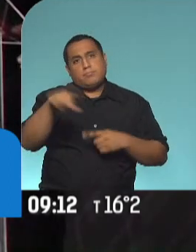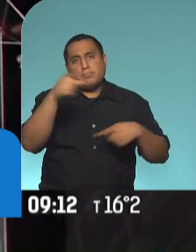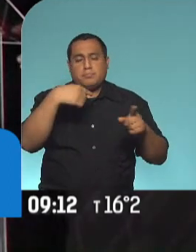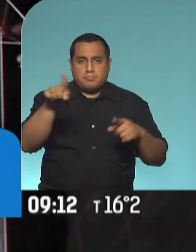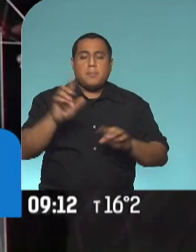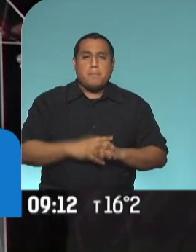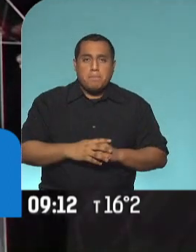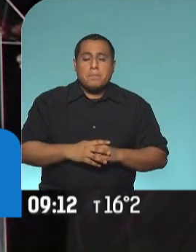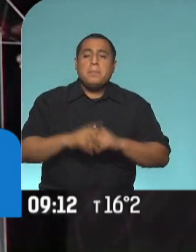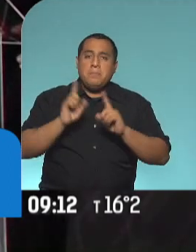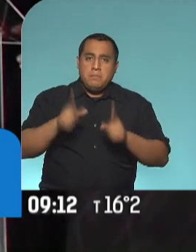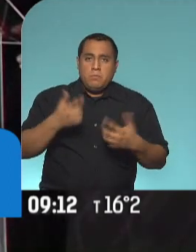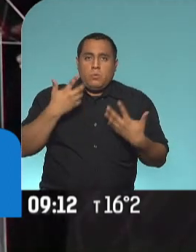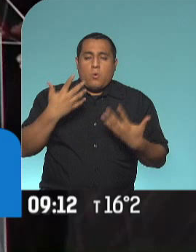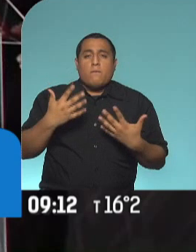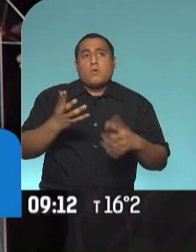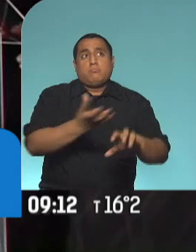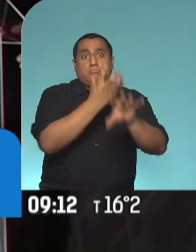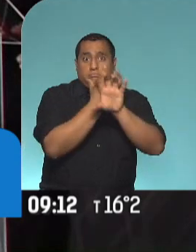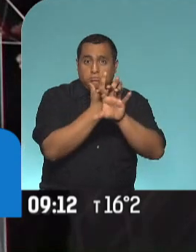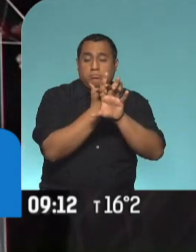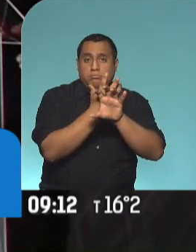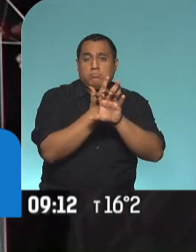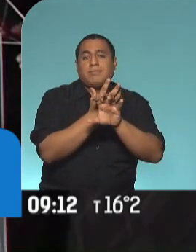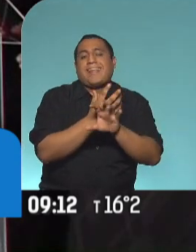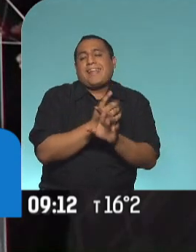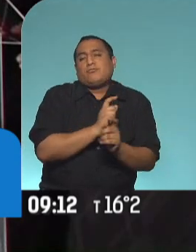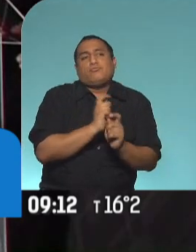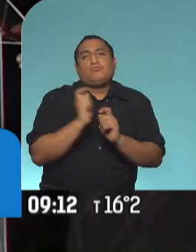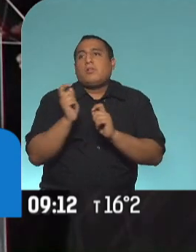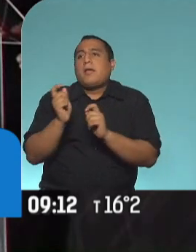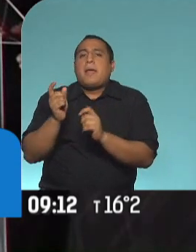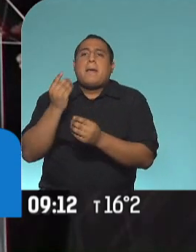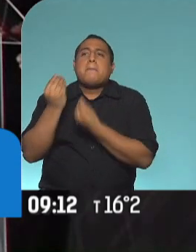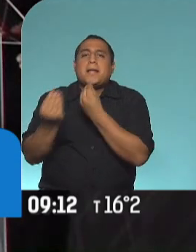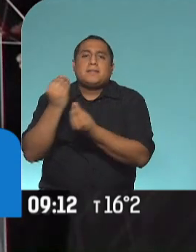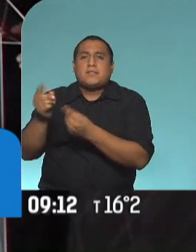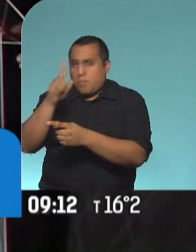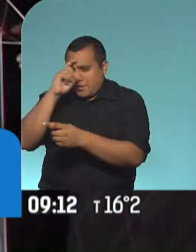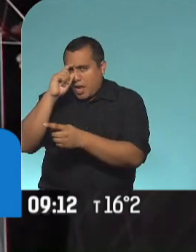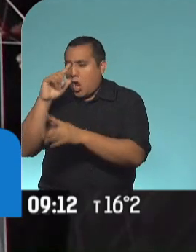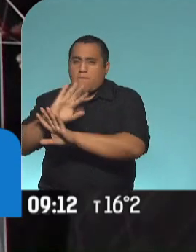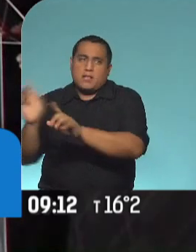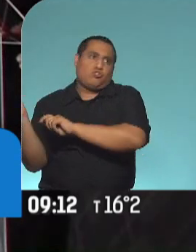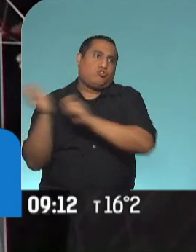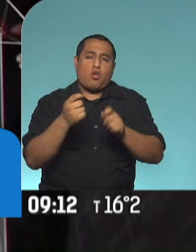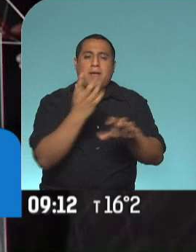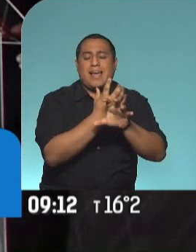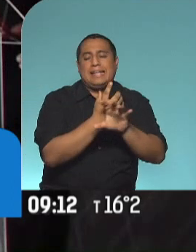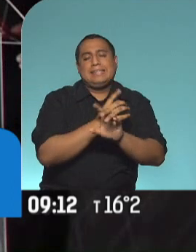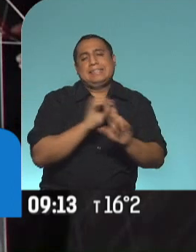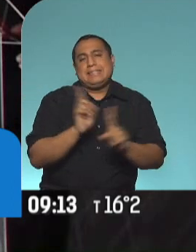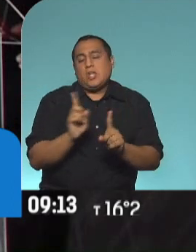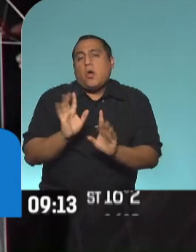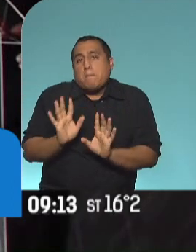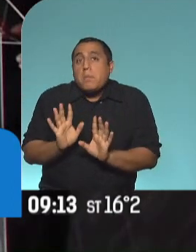Por supuesto que la telemedicina no reemplaza la asistencia presencial, pero sí obviamente permite